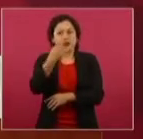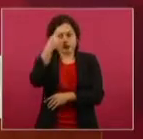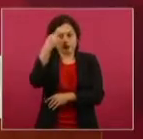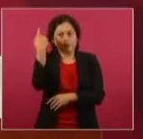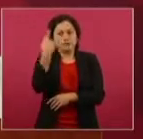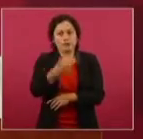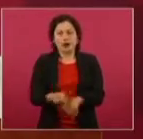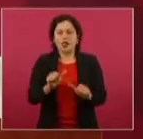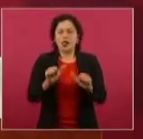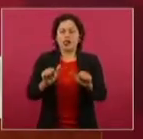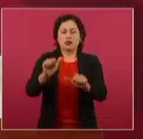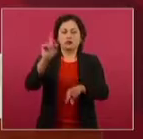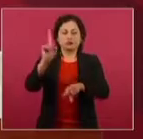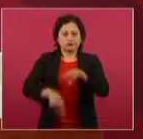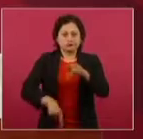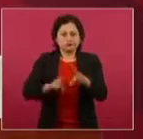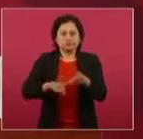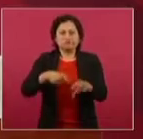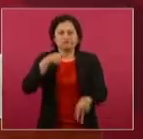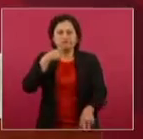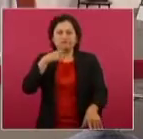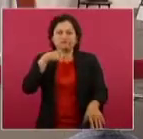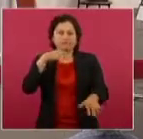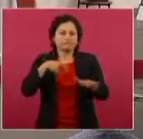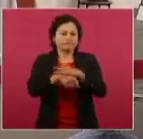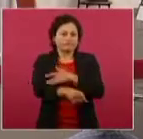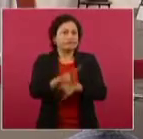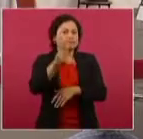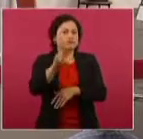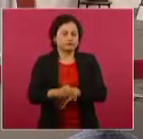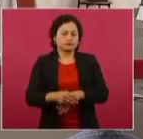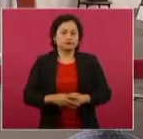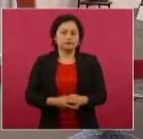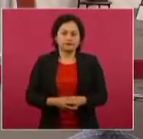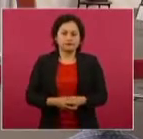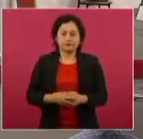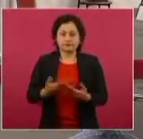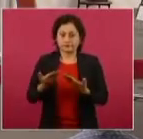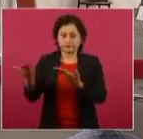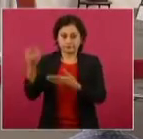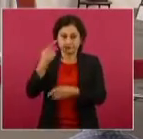y cero corrupción. Pasamos aquí a las cifras.